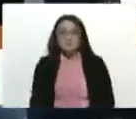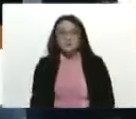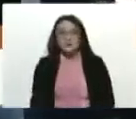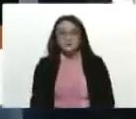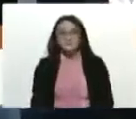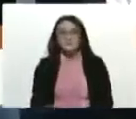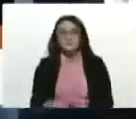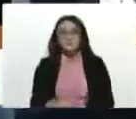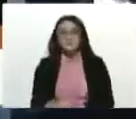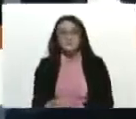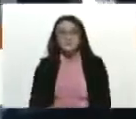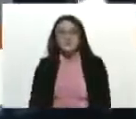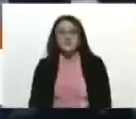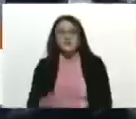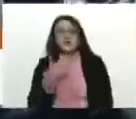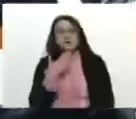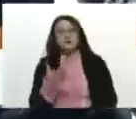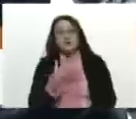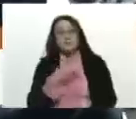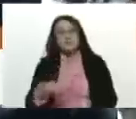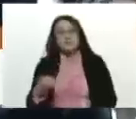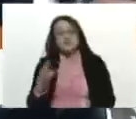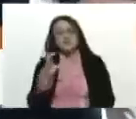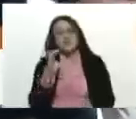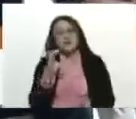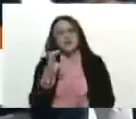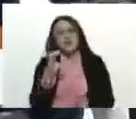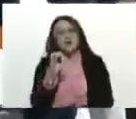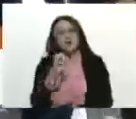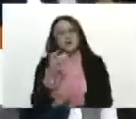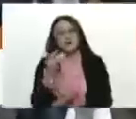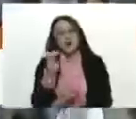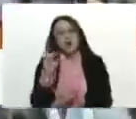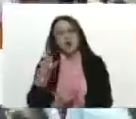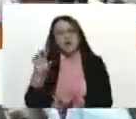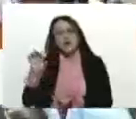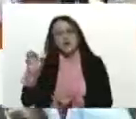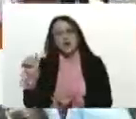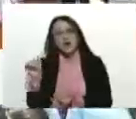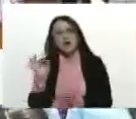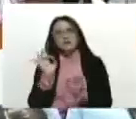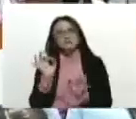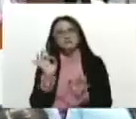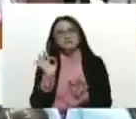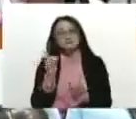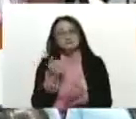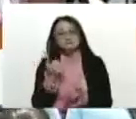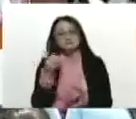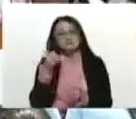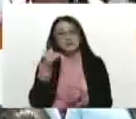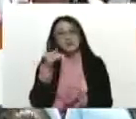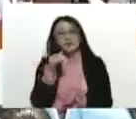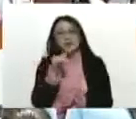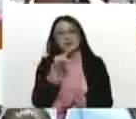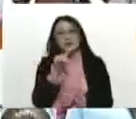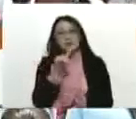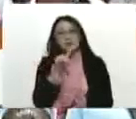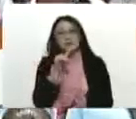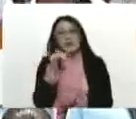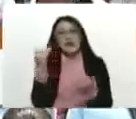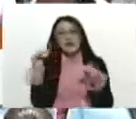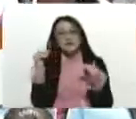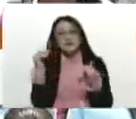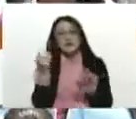Gracias presidente Correa por esa extraordinaria disertación económica geopolítica y ética